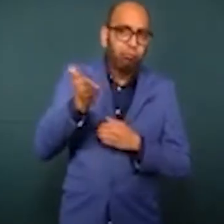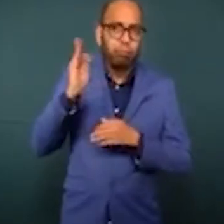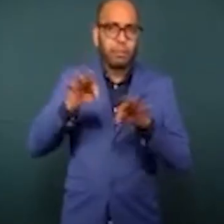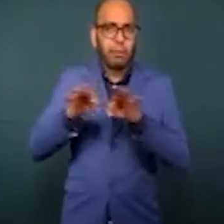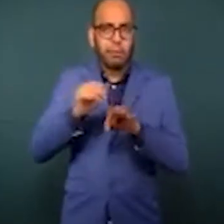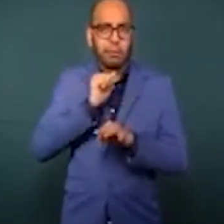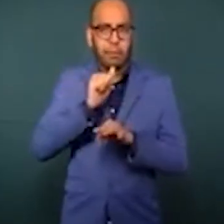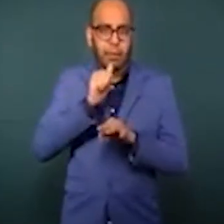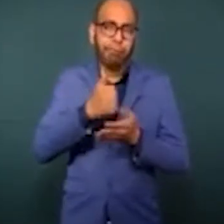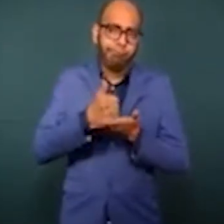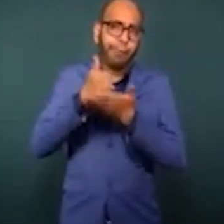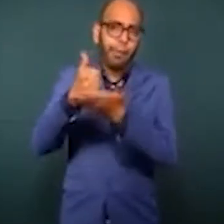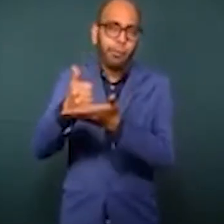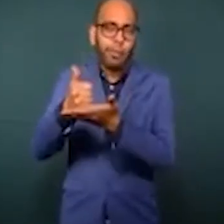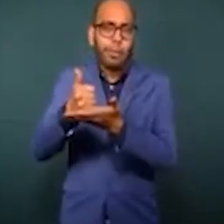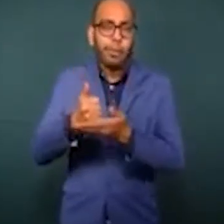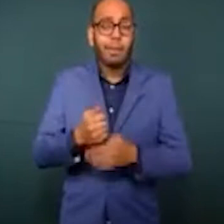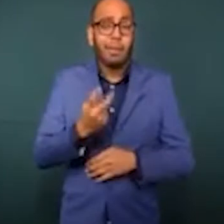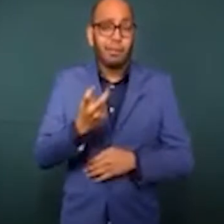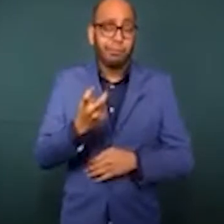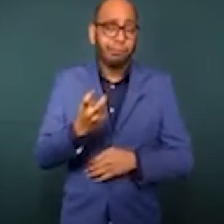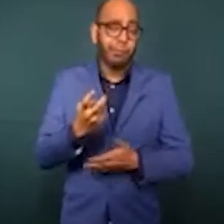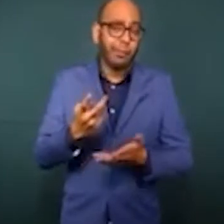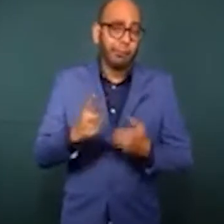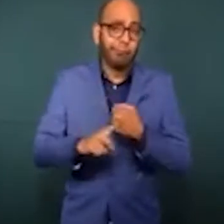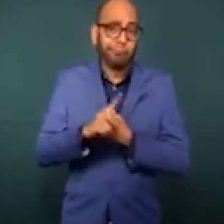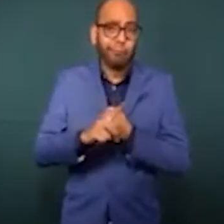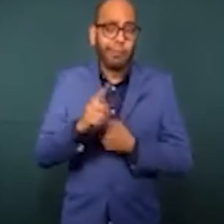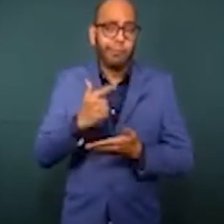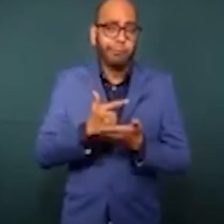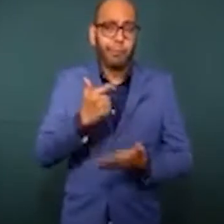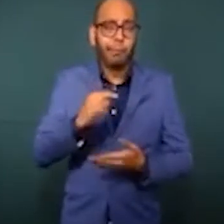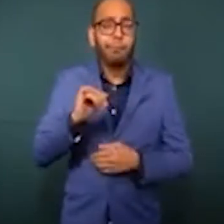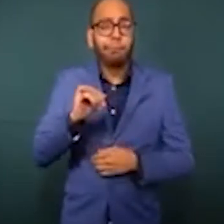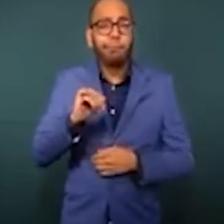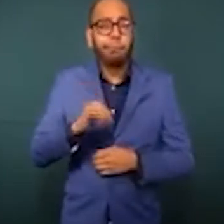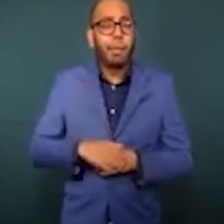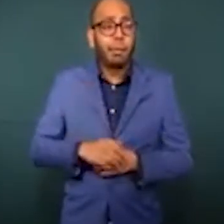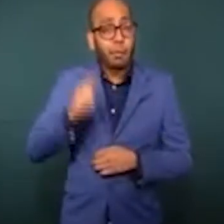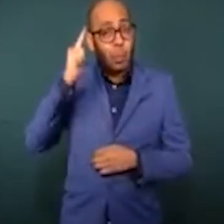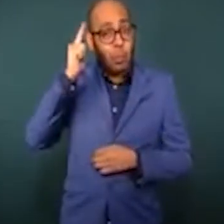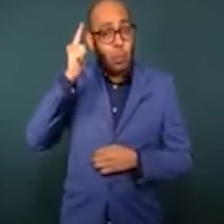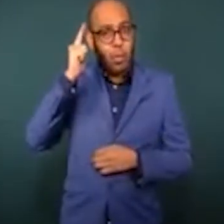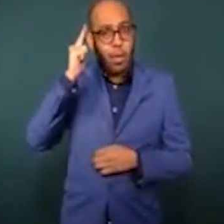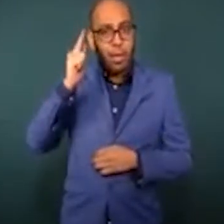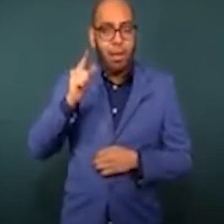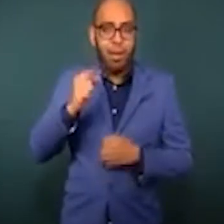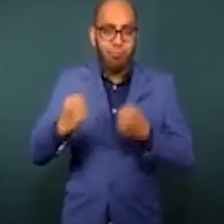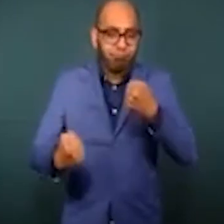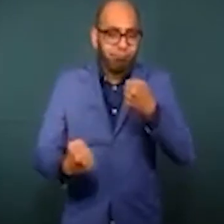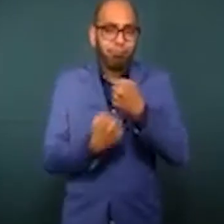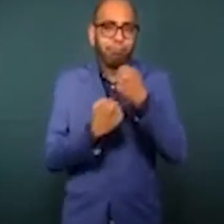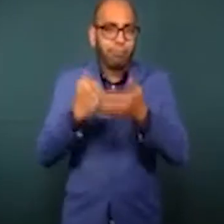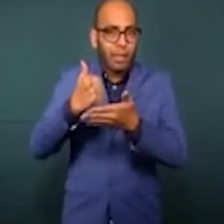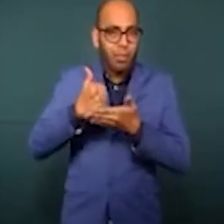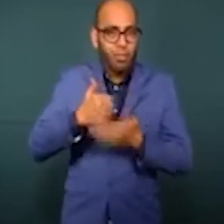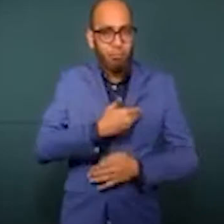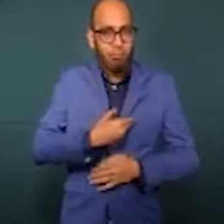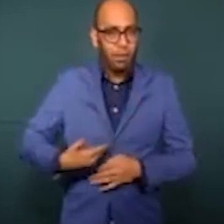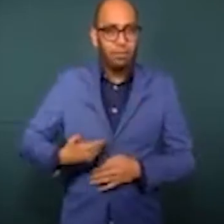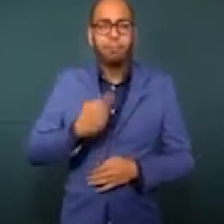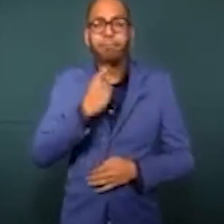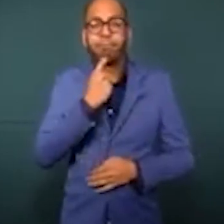de recursos ha puesto a los municipios en una situación de ingobernabilidad, por lo que solicitó el respaldo del presidente para hacer frente a